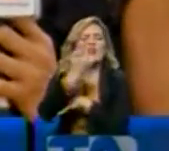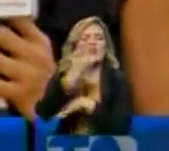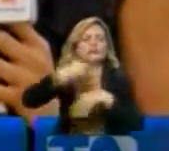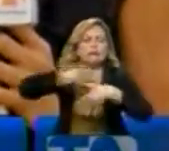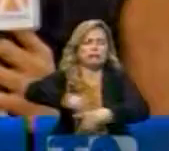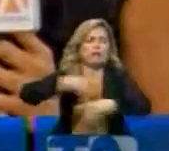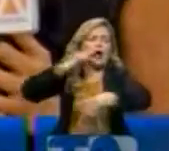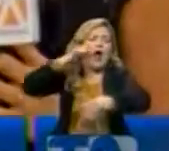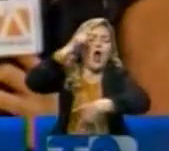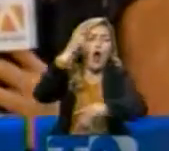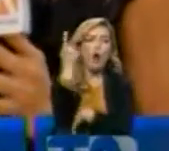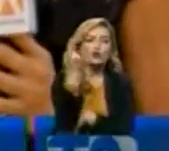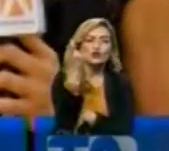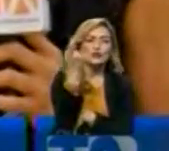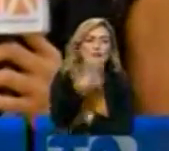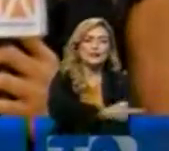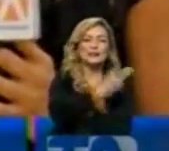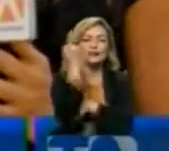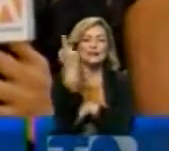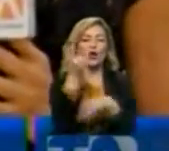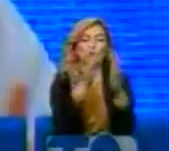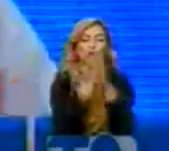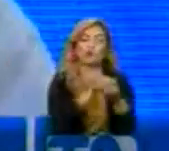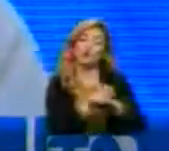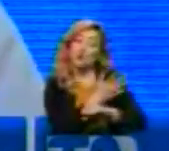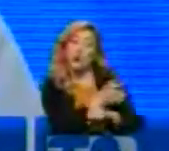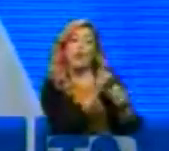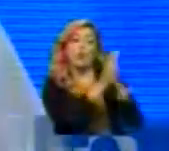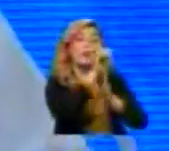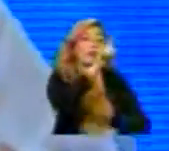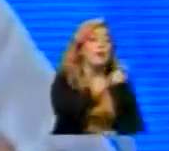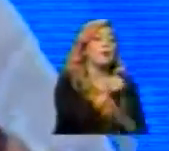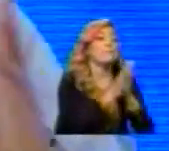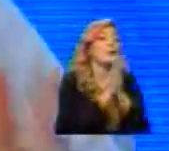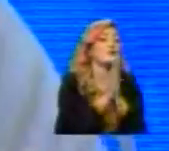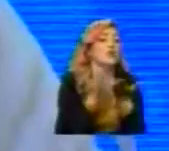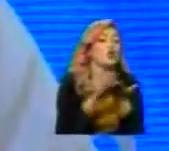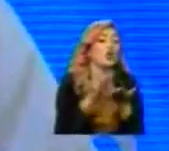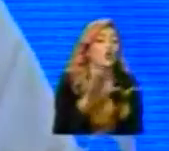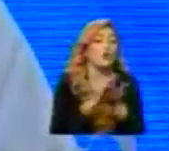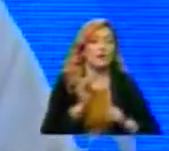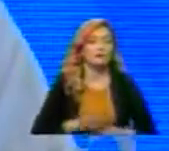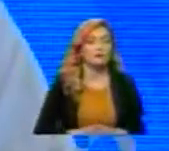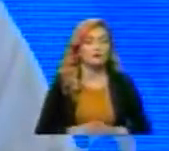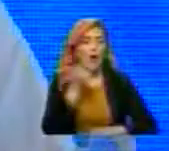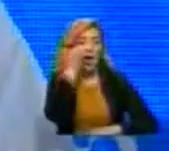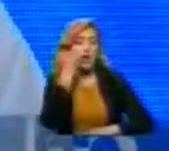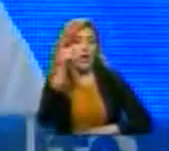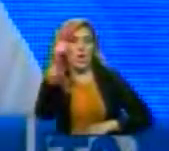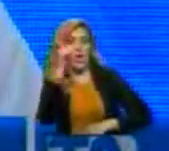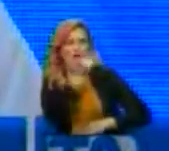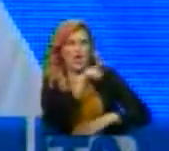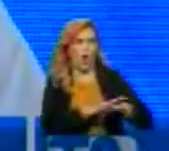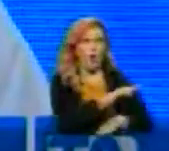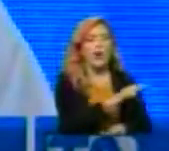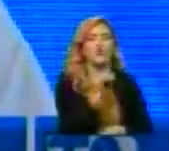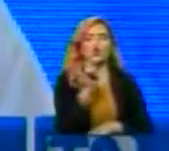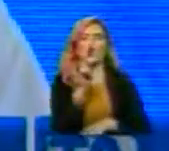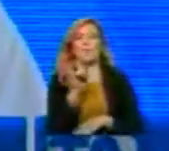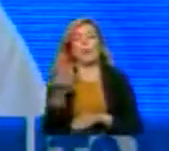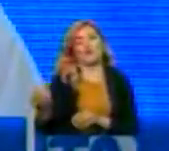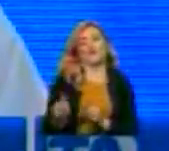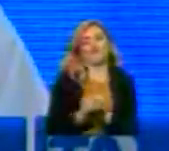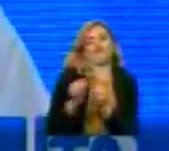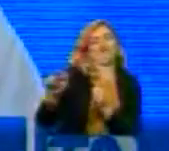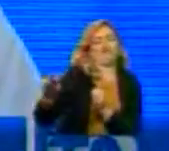protestas. A ellos les sugirió pedir disculpas. Nosotros entendemos que ellos no habrán sido, pero el haber estado allí al lado,